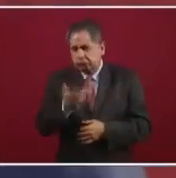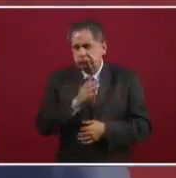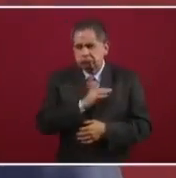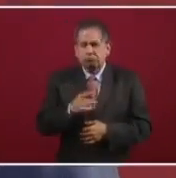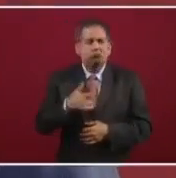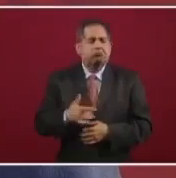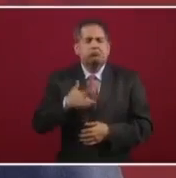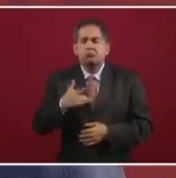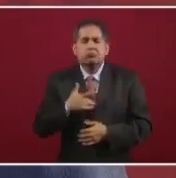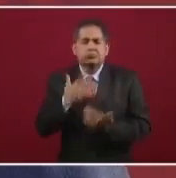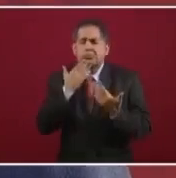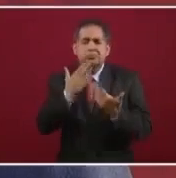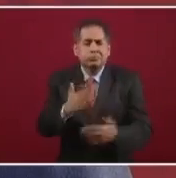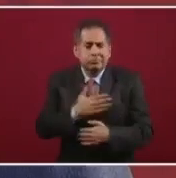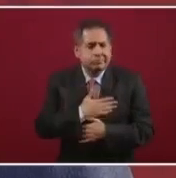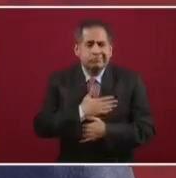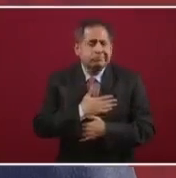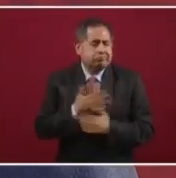me siento